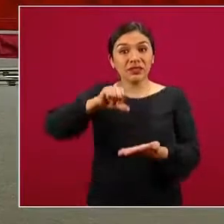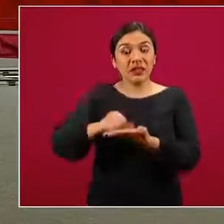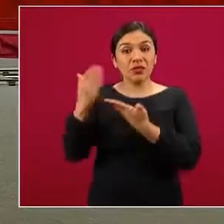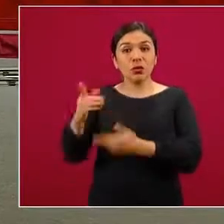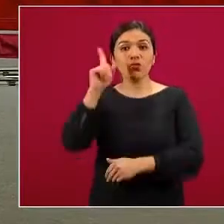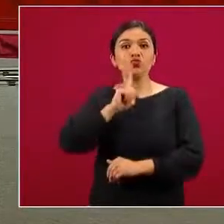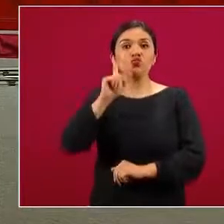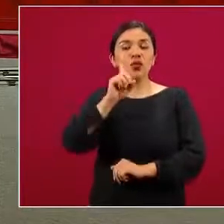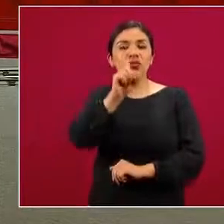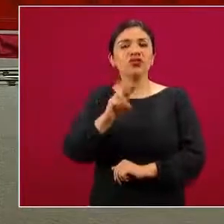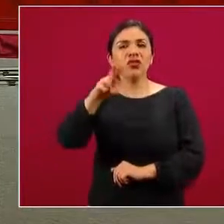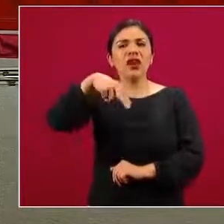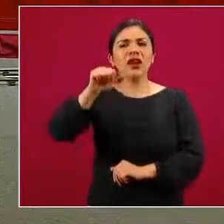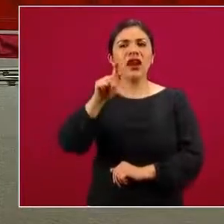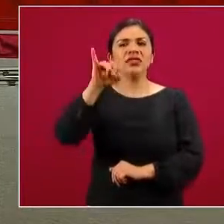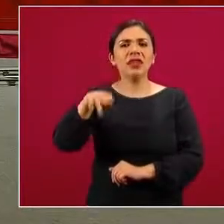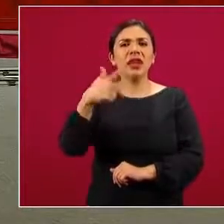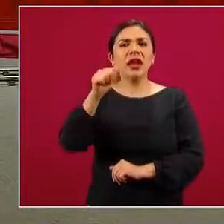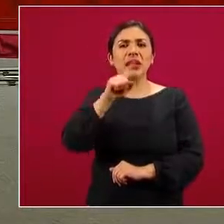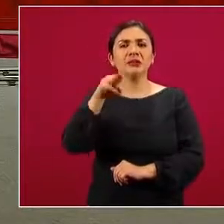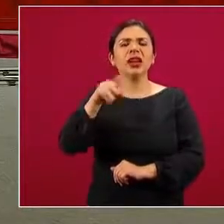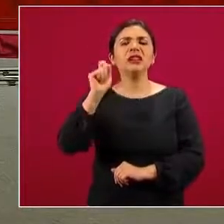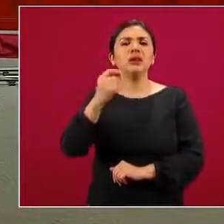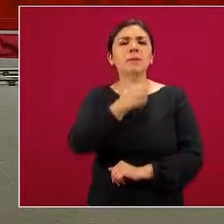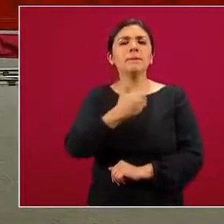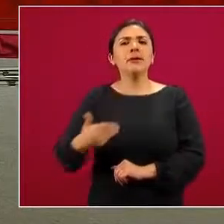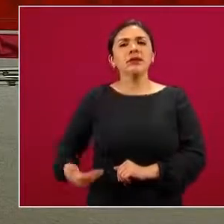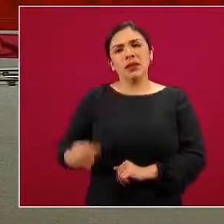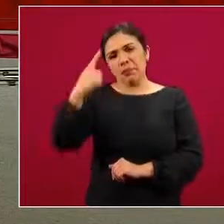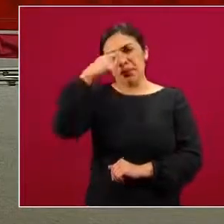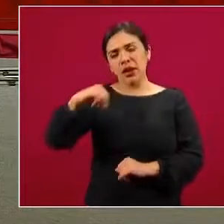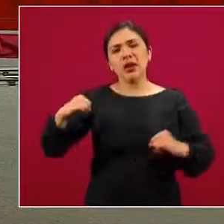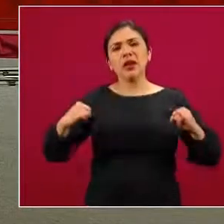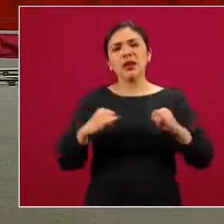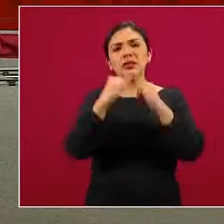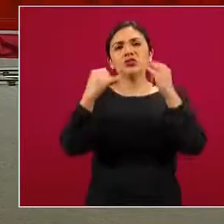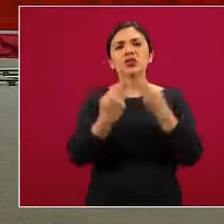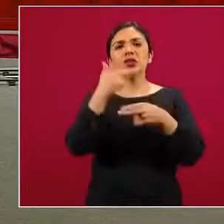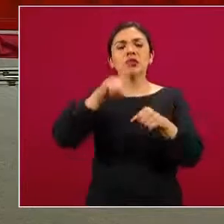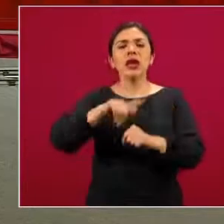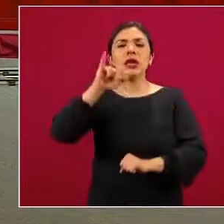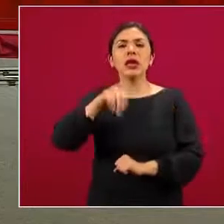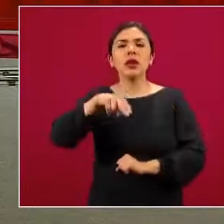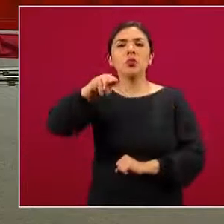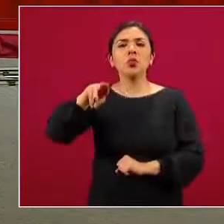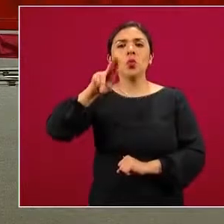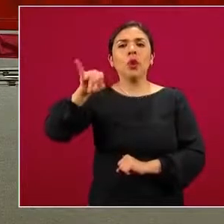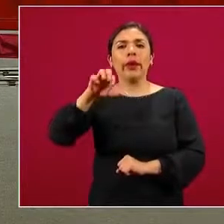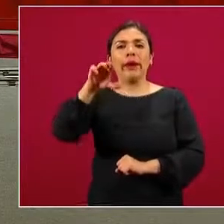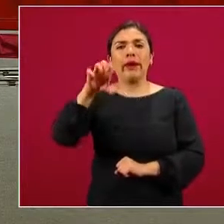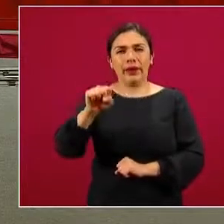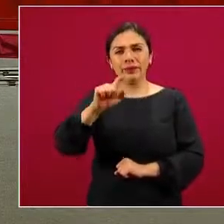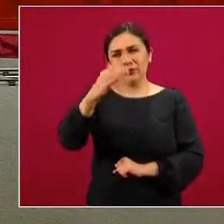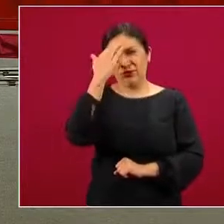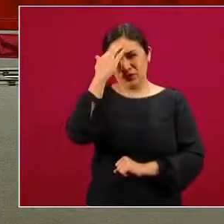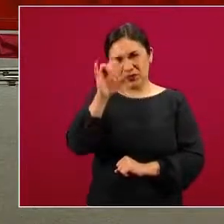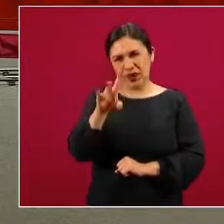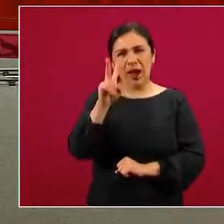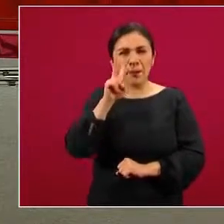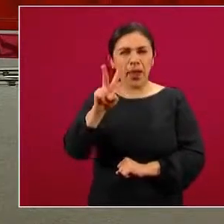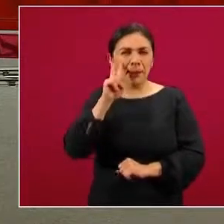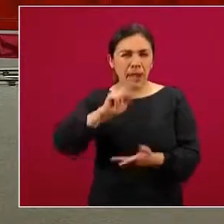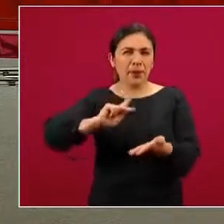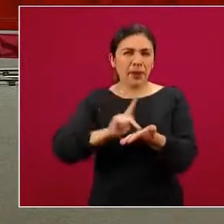doctora Nadine Gassman. Ella es la presidenta del Instituto Nacional de las Mujeres, como ustedes seguramente